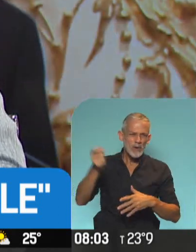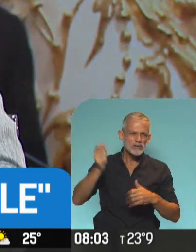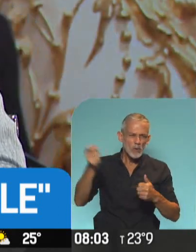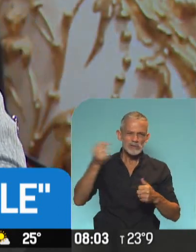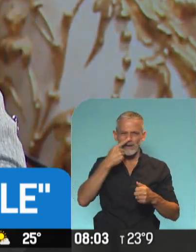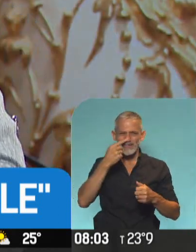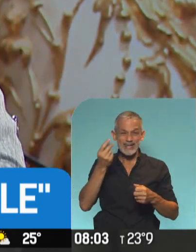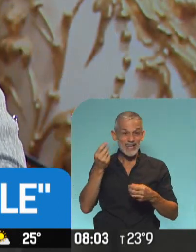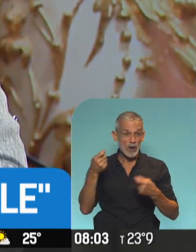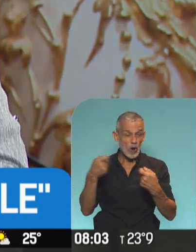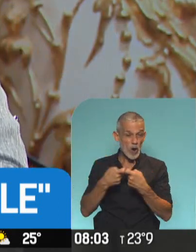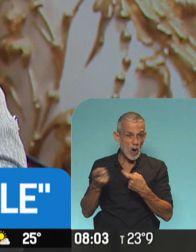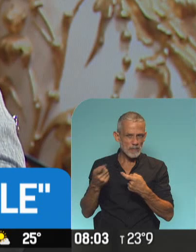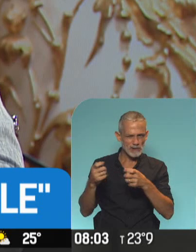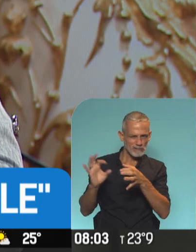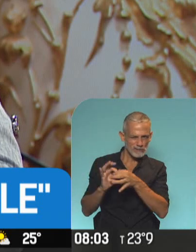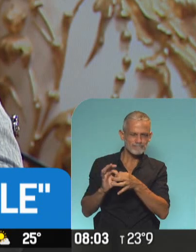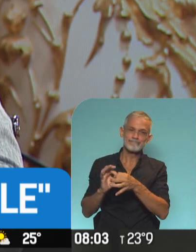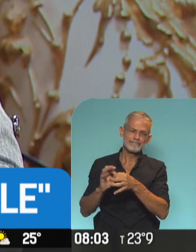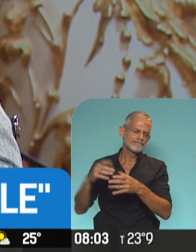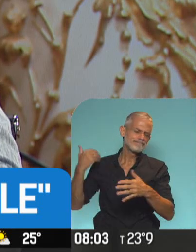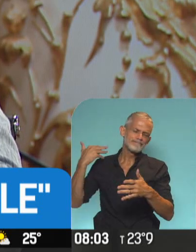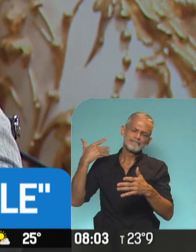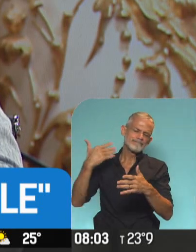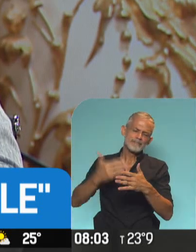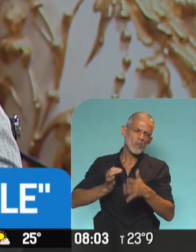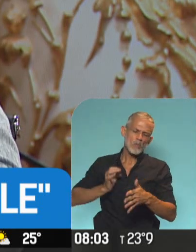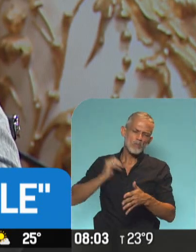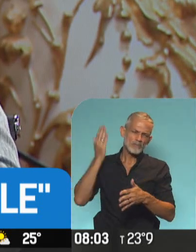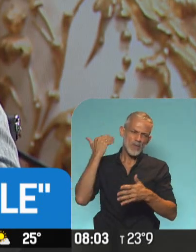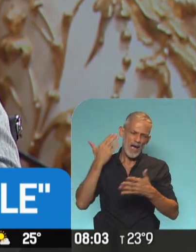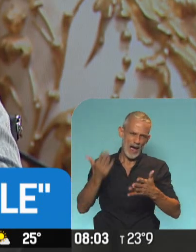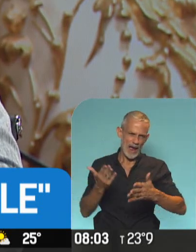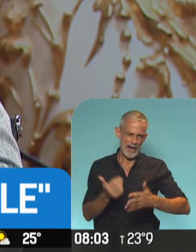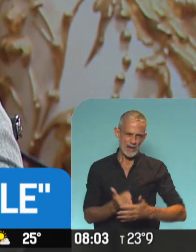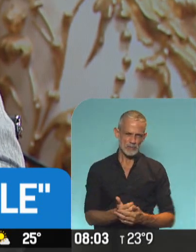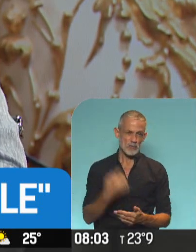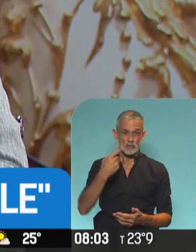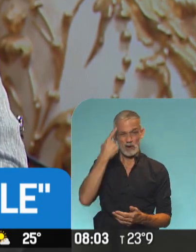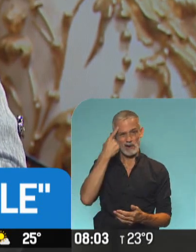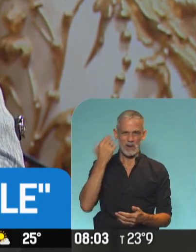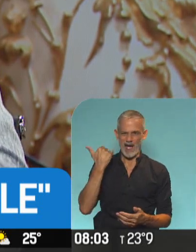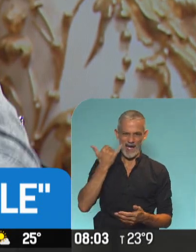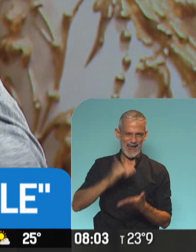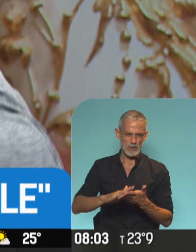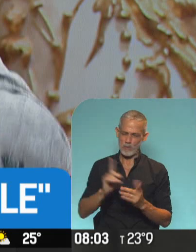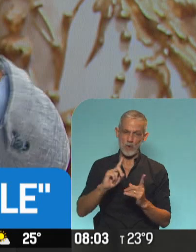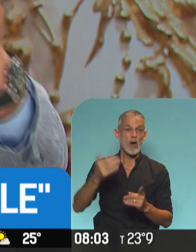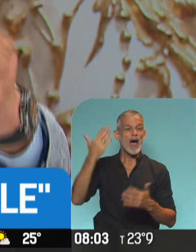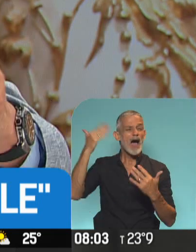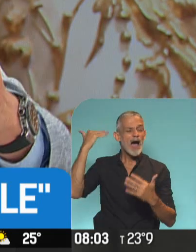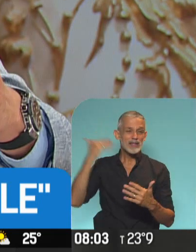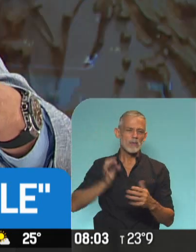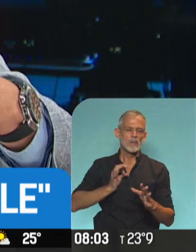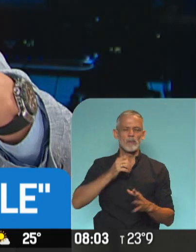intereses económicos, es una cosa que viene manejada desde hace mucho más tiempo de lo que... Lo que pasa es que en aquella época, o sea,